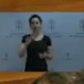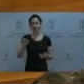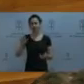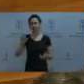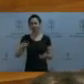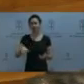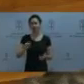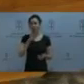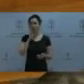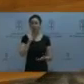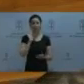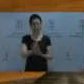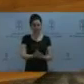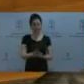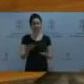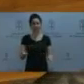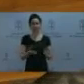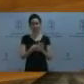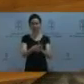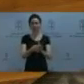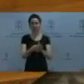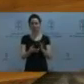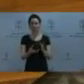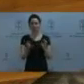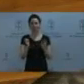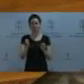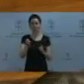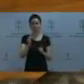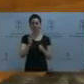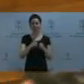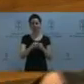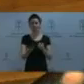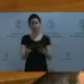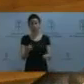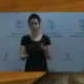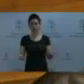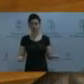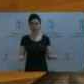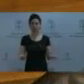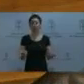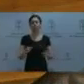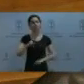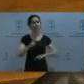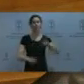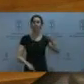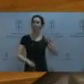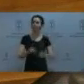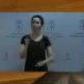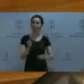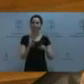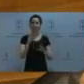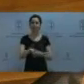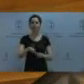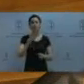la descarbonificación que debía abordarse en el seno de la Unión Europea. Y el señor Cañete también